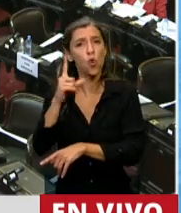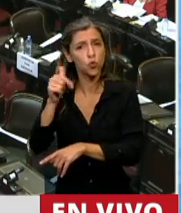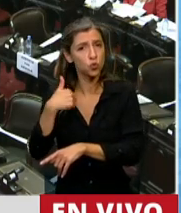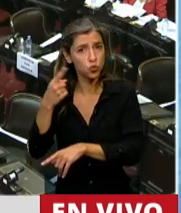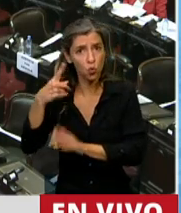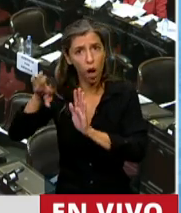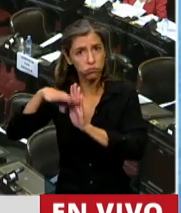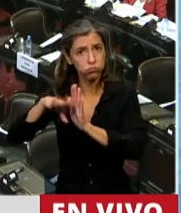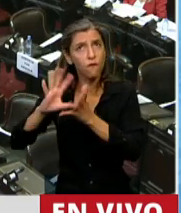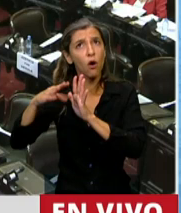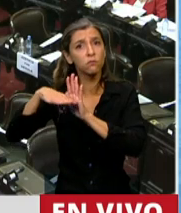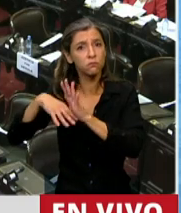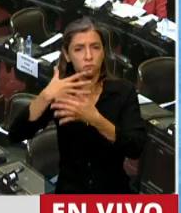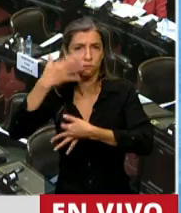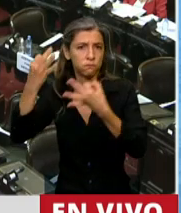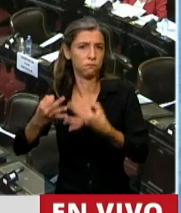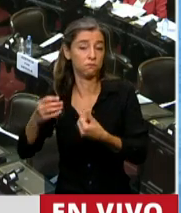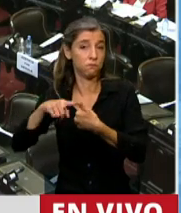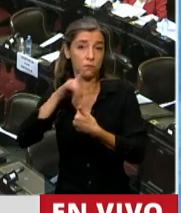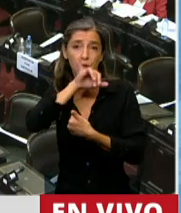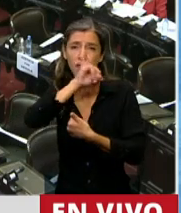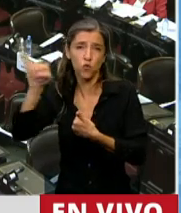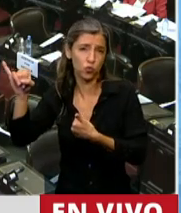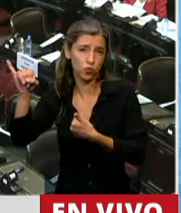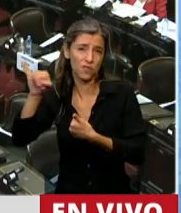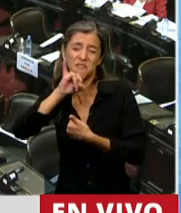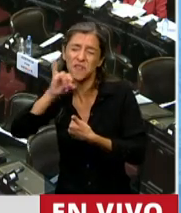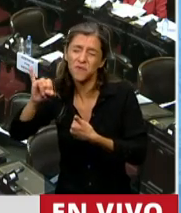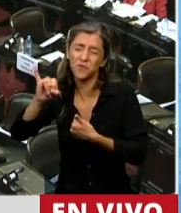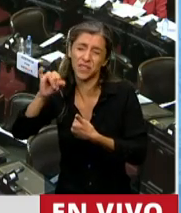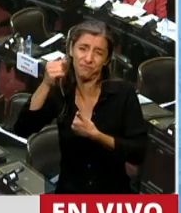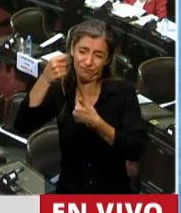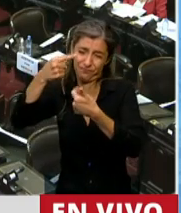denuncias que no fueron escuchadas.